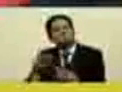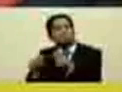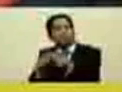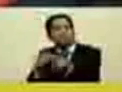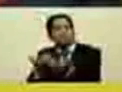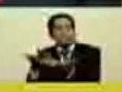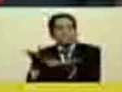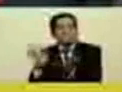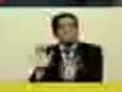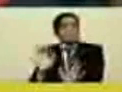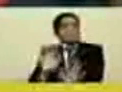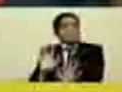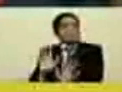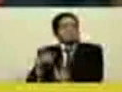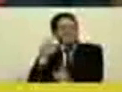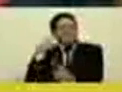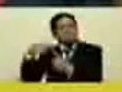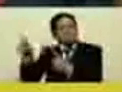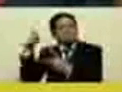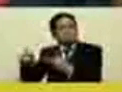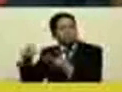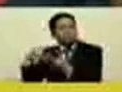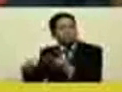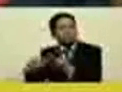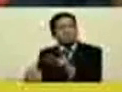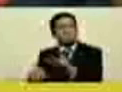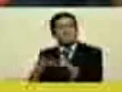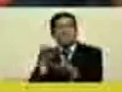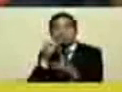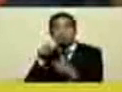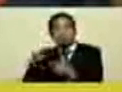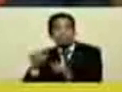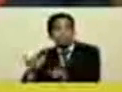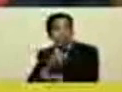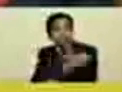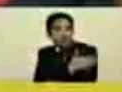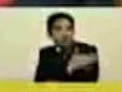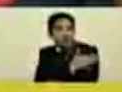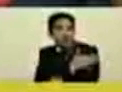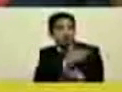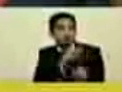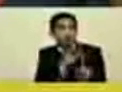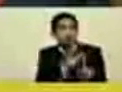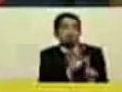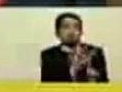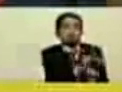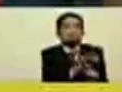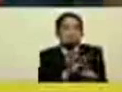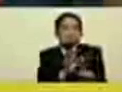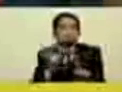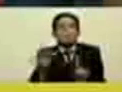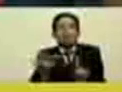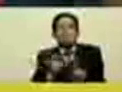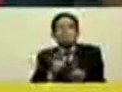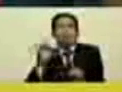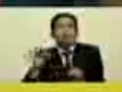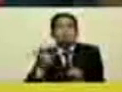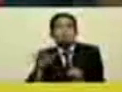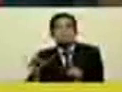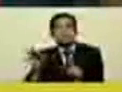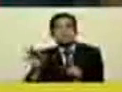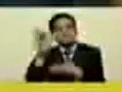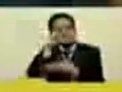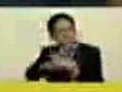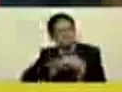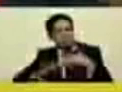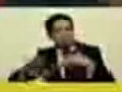que ya ha infectado de su fascismo, su intolerancia y su extremismo a la derecha latinoamericana y caribeña